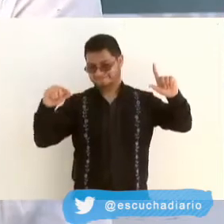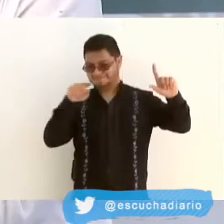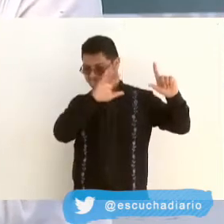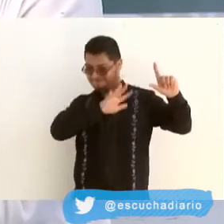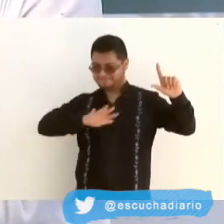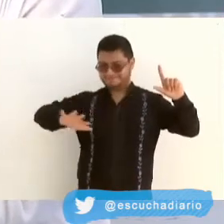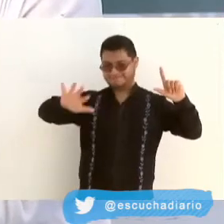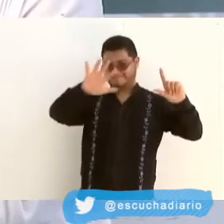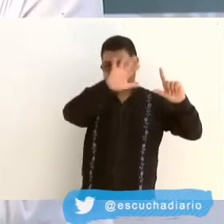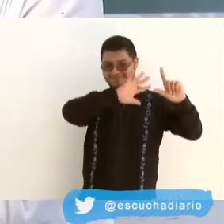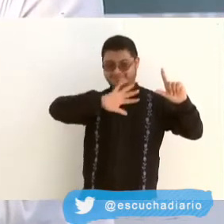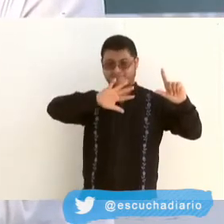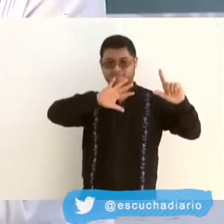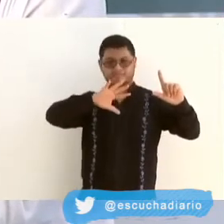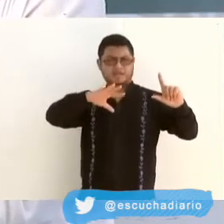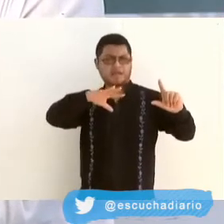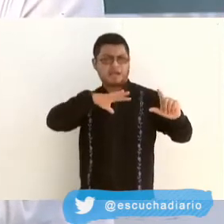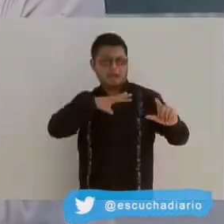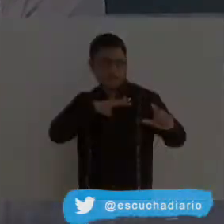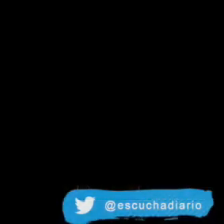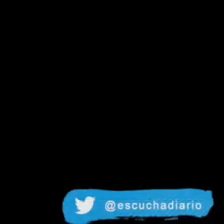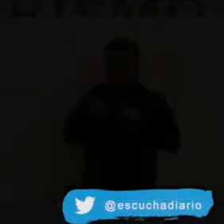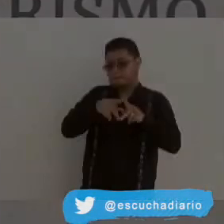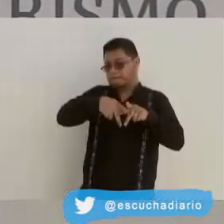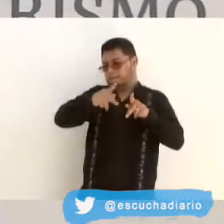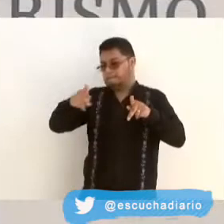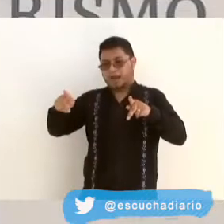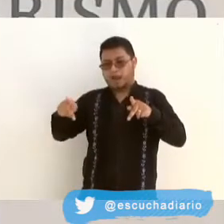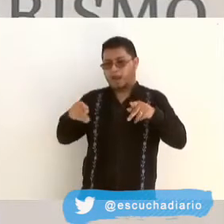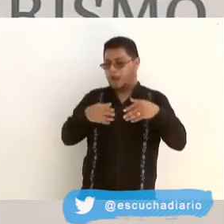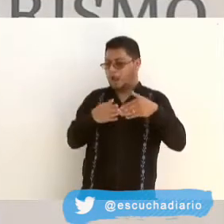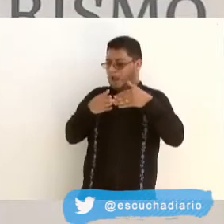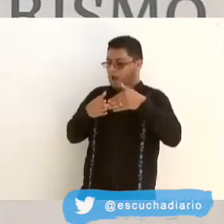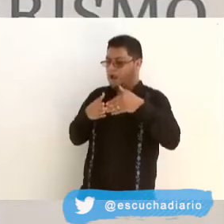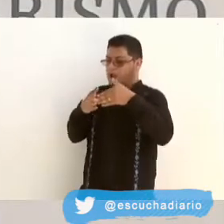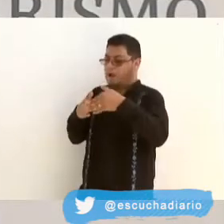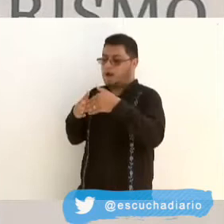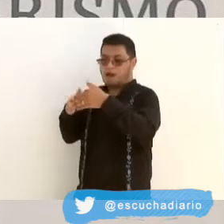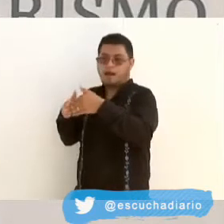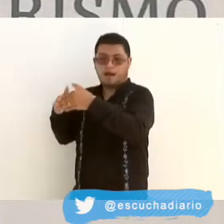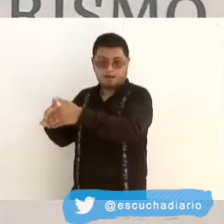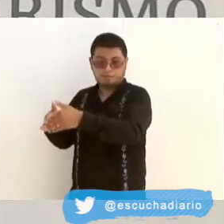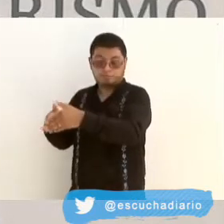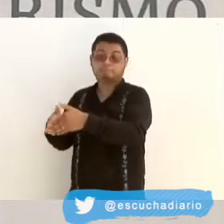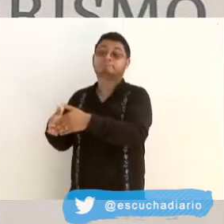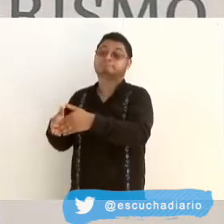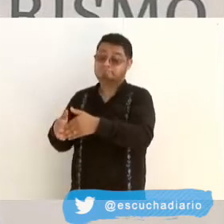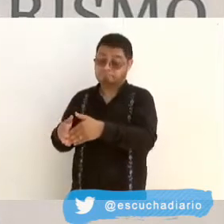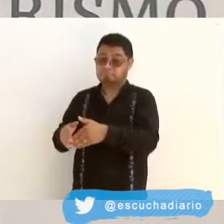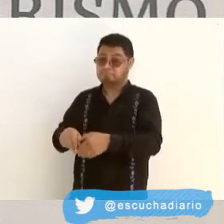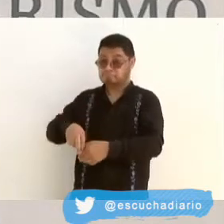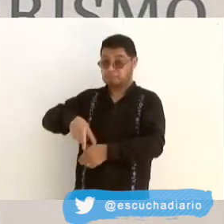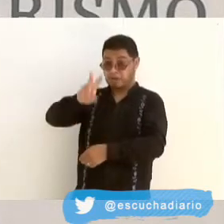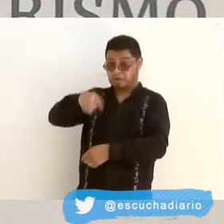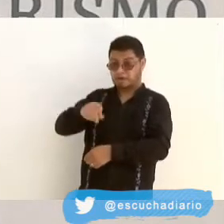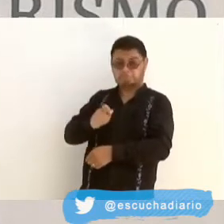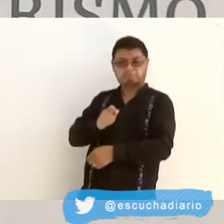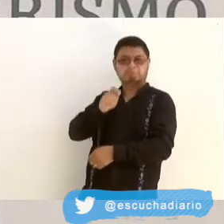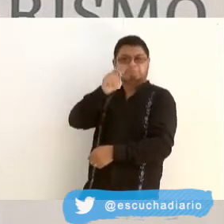través del mar. Diría que eso prevaleció